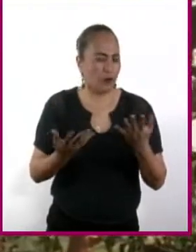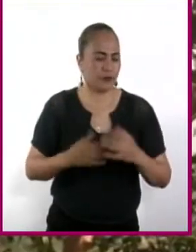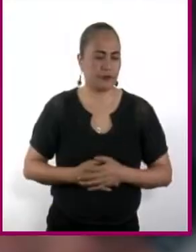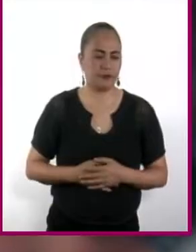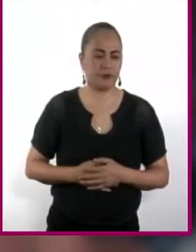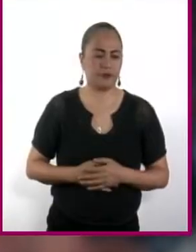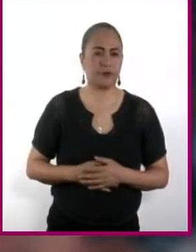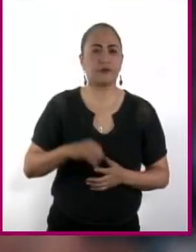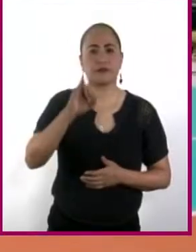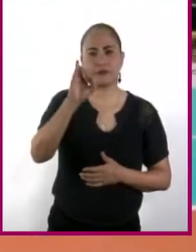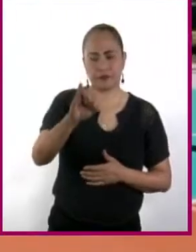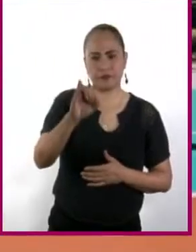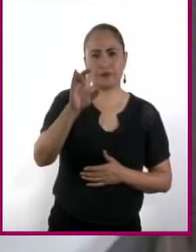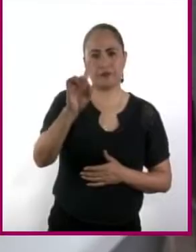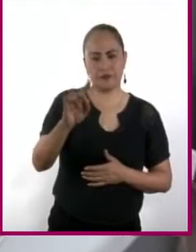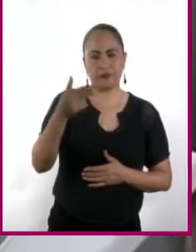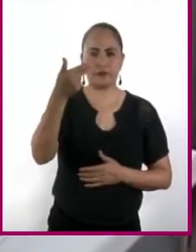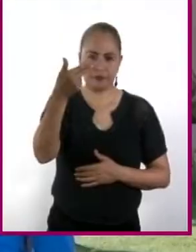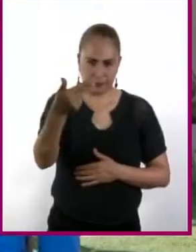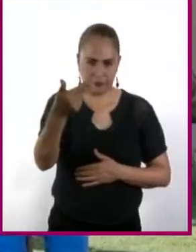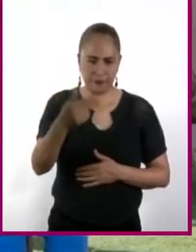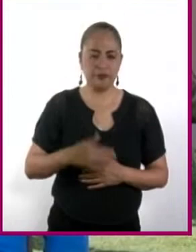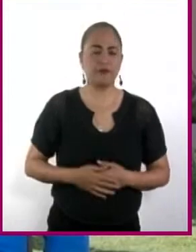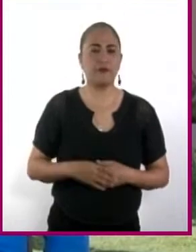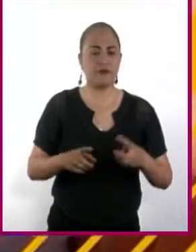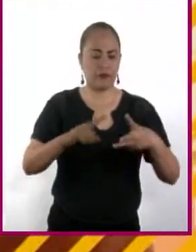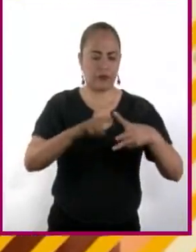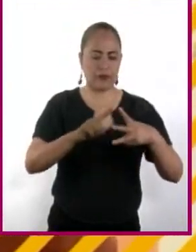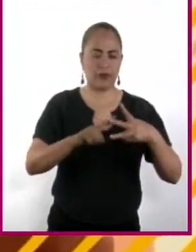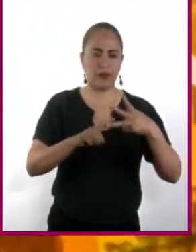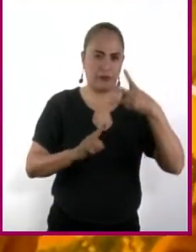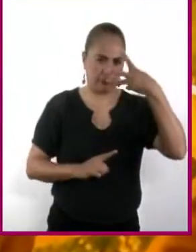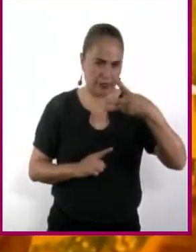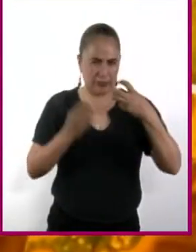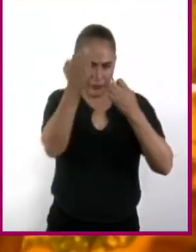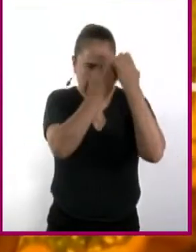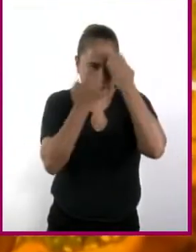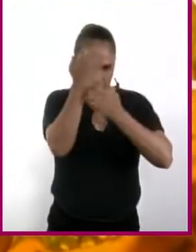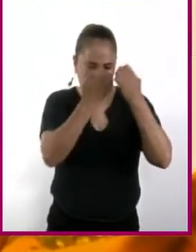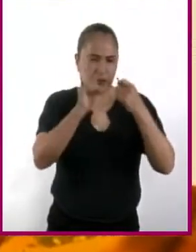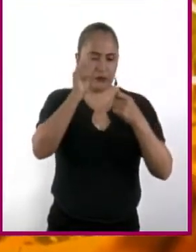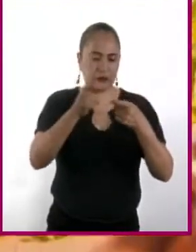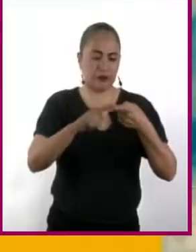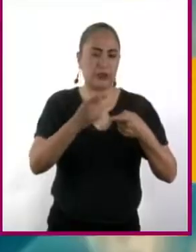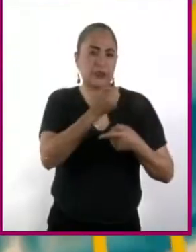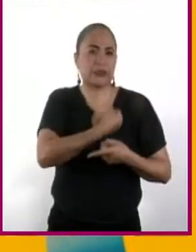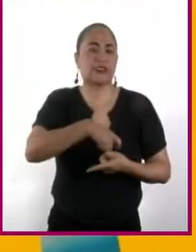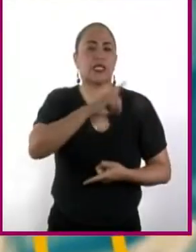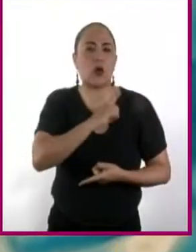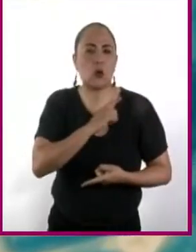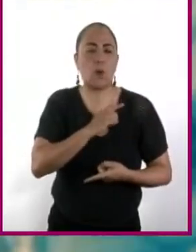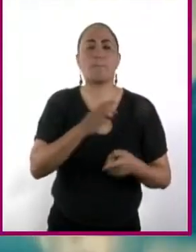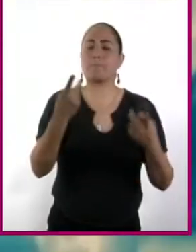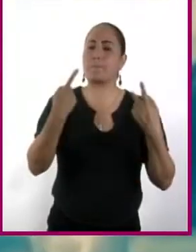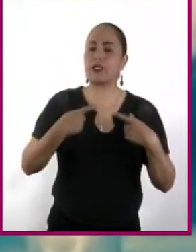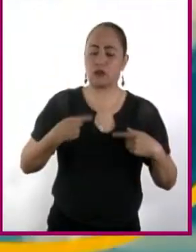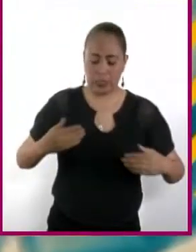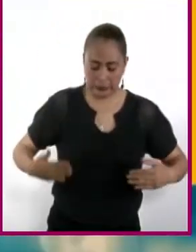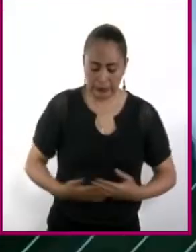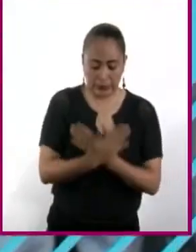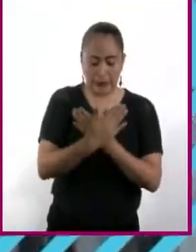El Índice de Desarrollo Humano evalúa 3 aspectos. Salud, mide la esperanza de vida al